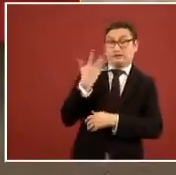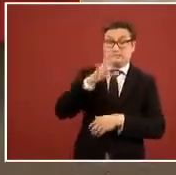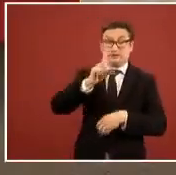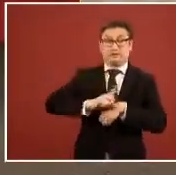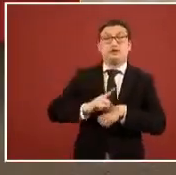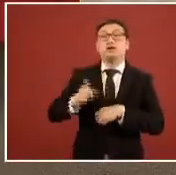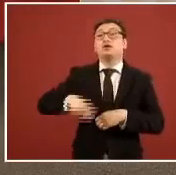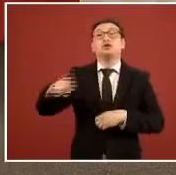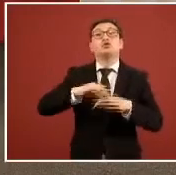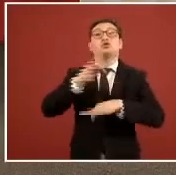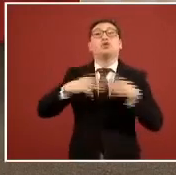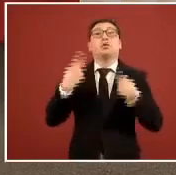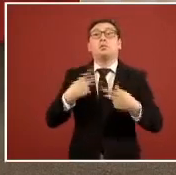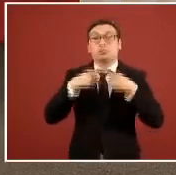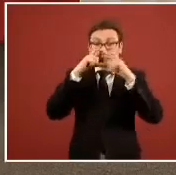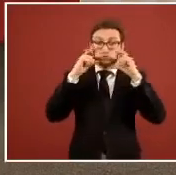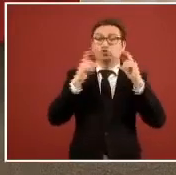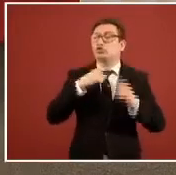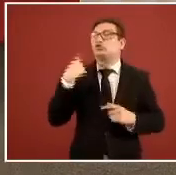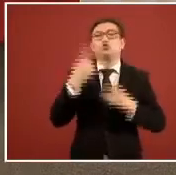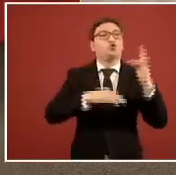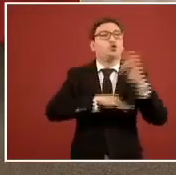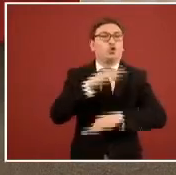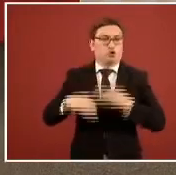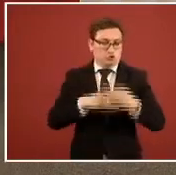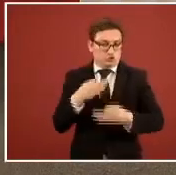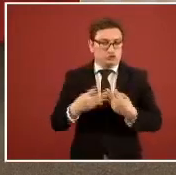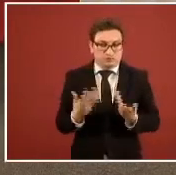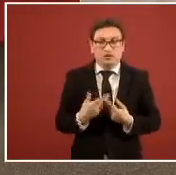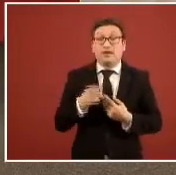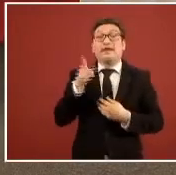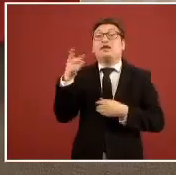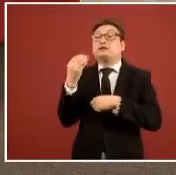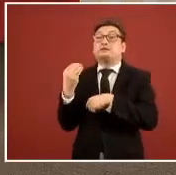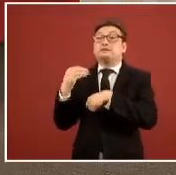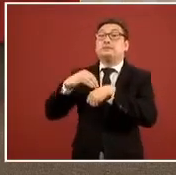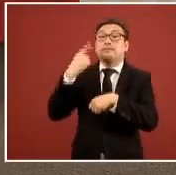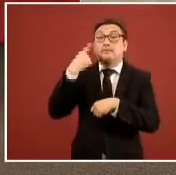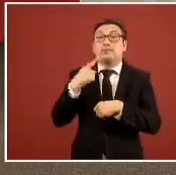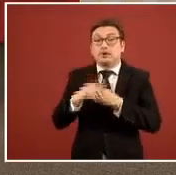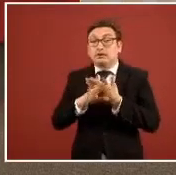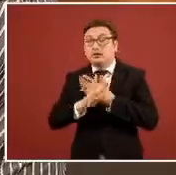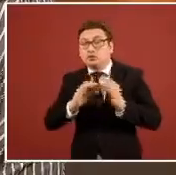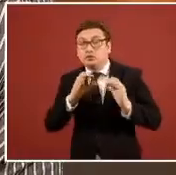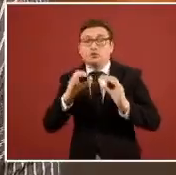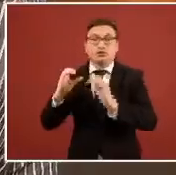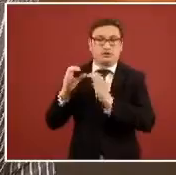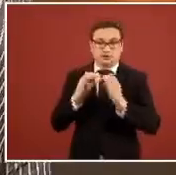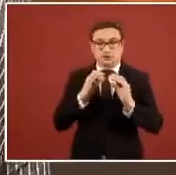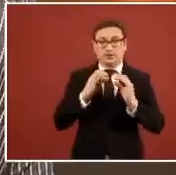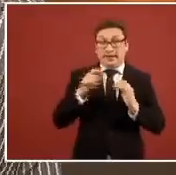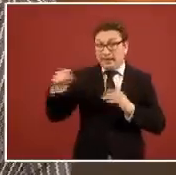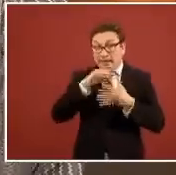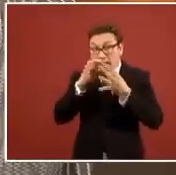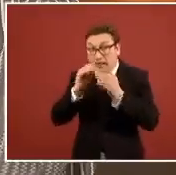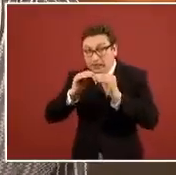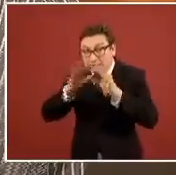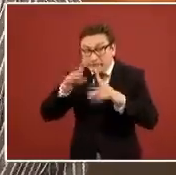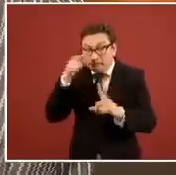uso generalizado de cubrebocas como una medida adicional de precaución y no hicieron una recomendación muy